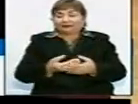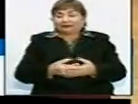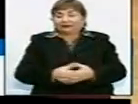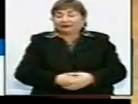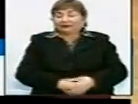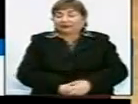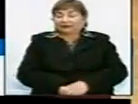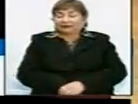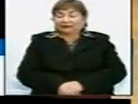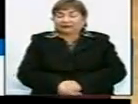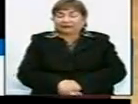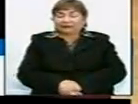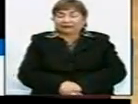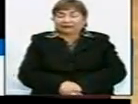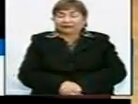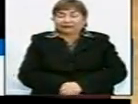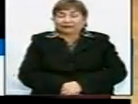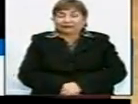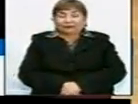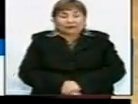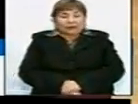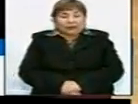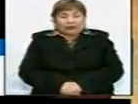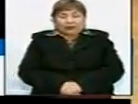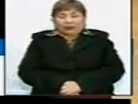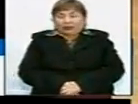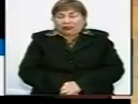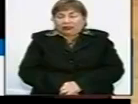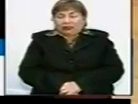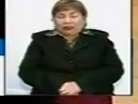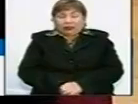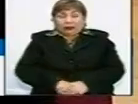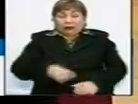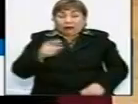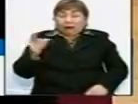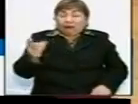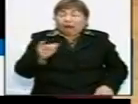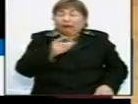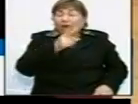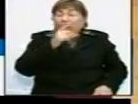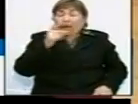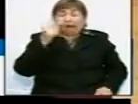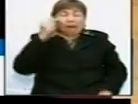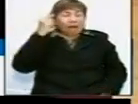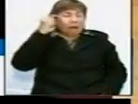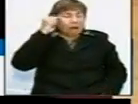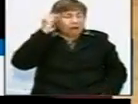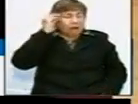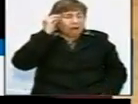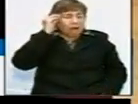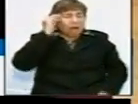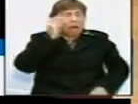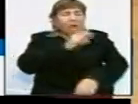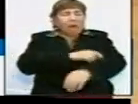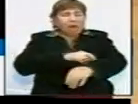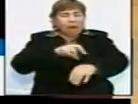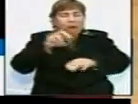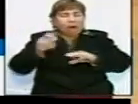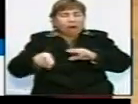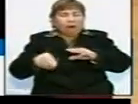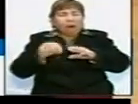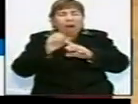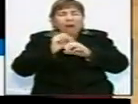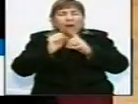un aspecto que reflexionamos todos como sociedad no solamente como científicos técnicos profesionales sino como sociedad